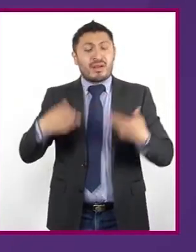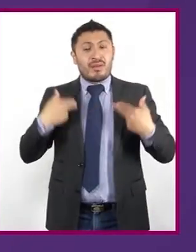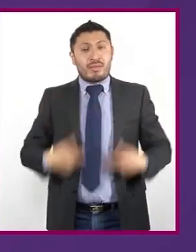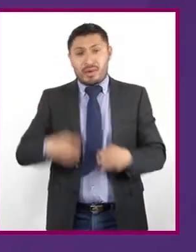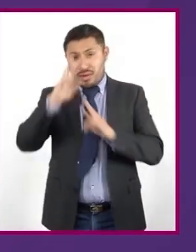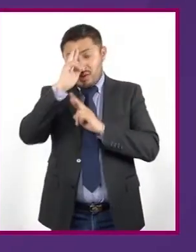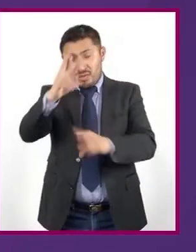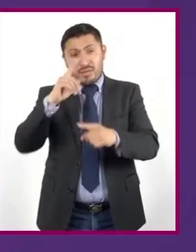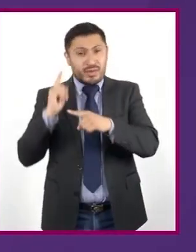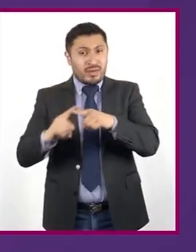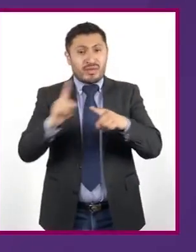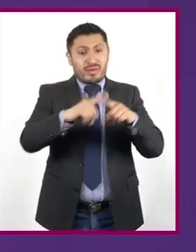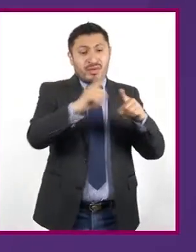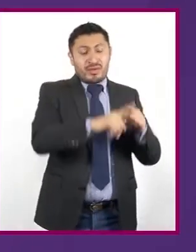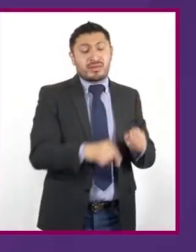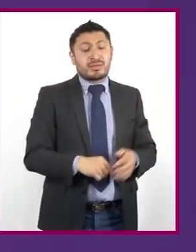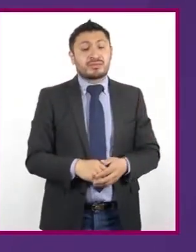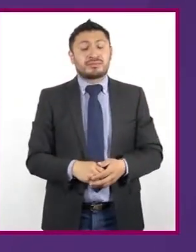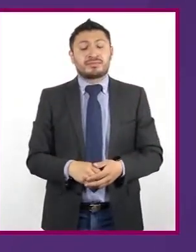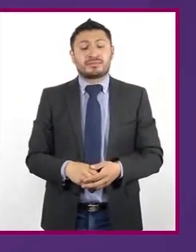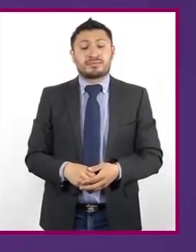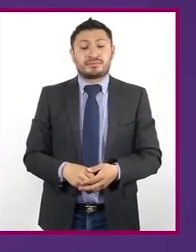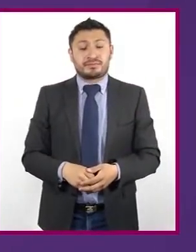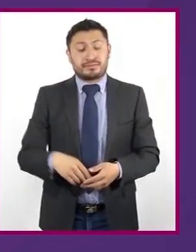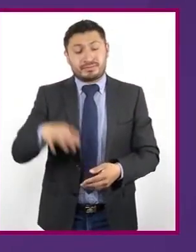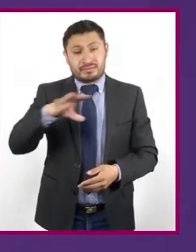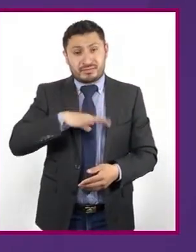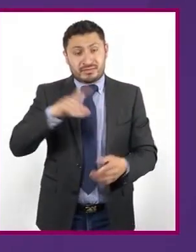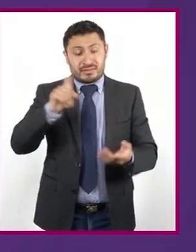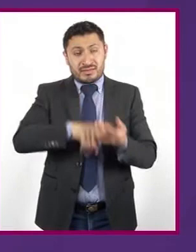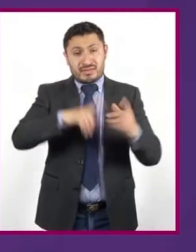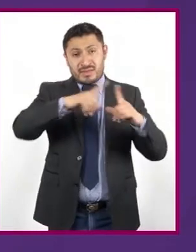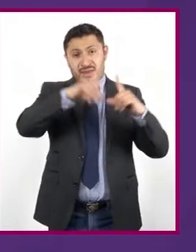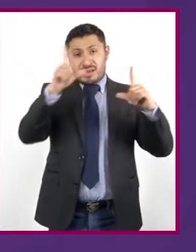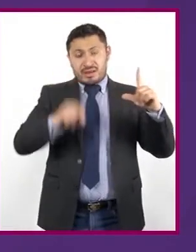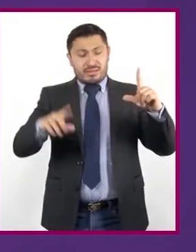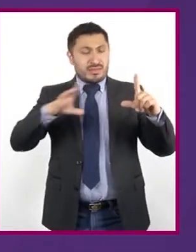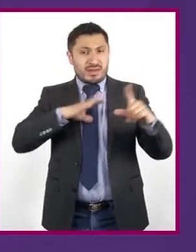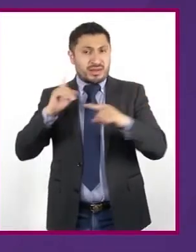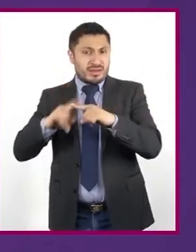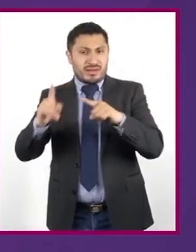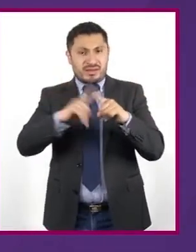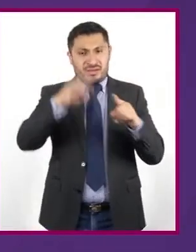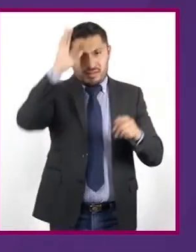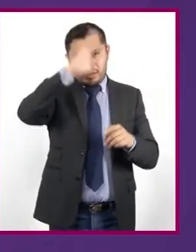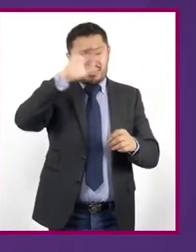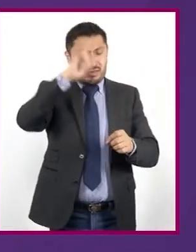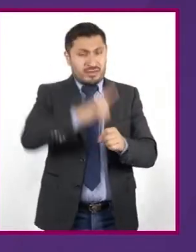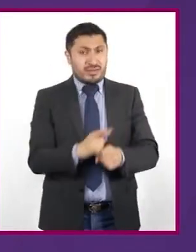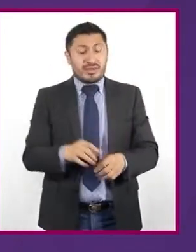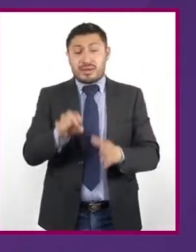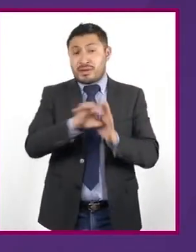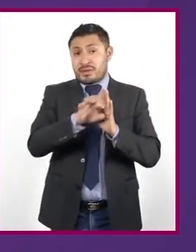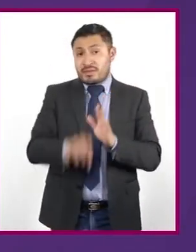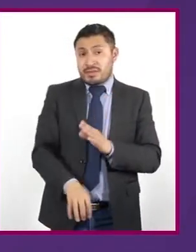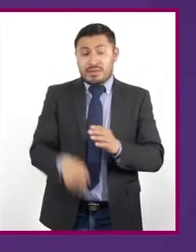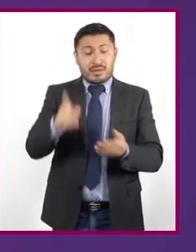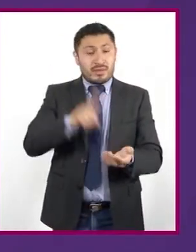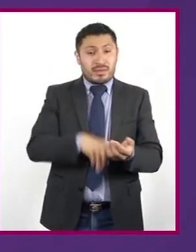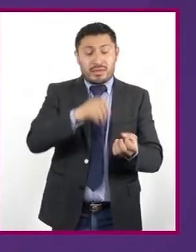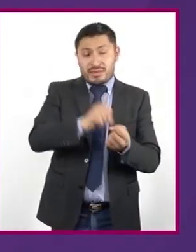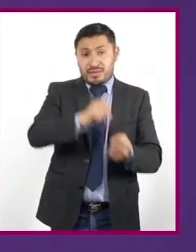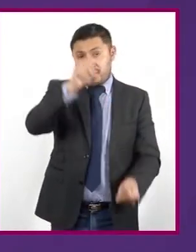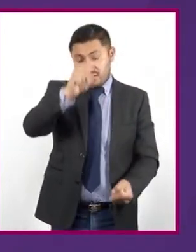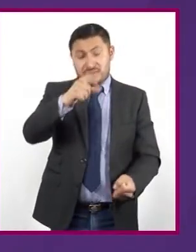respeto a la diversidad y la diferencia, y en todo el país coexisten diversas culturas. Un principio constitucional es